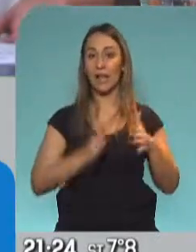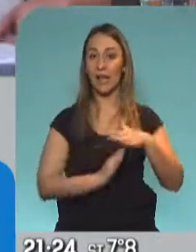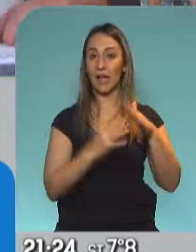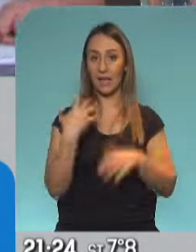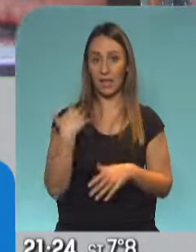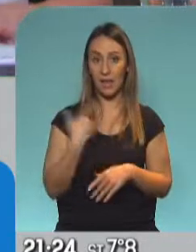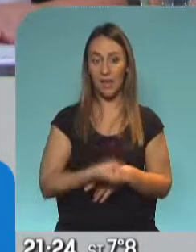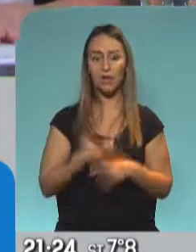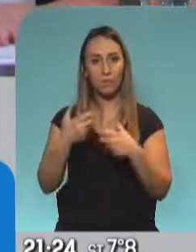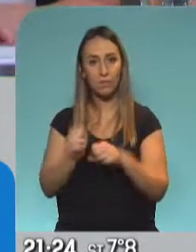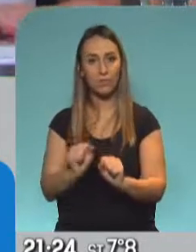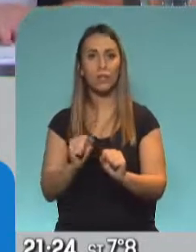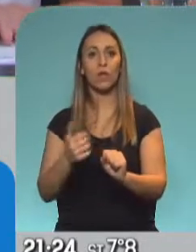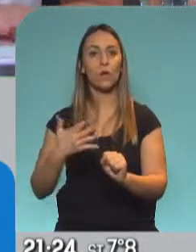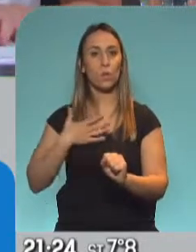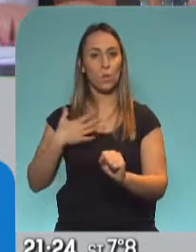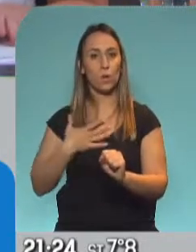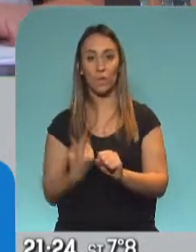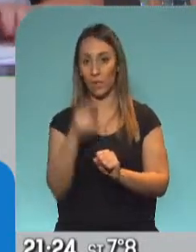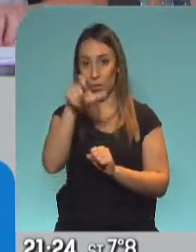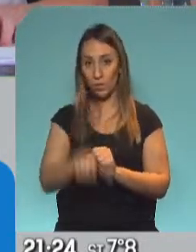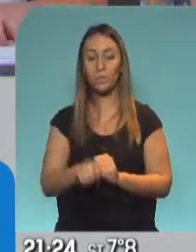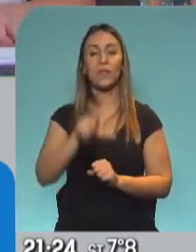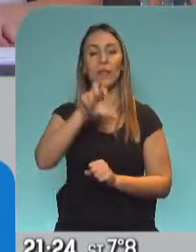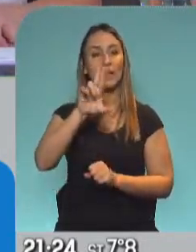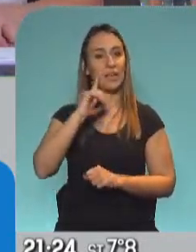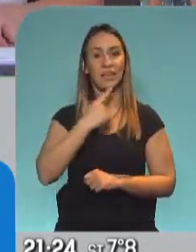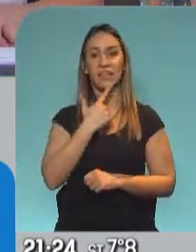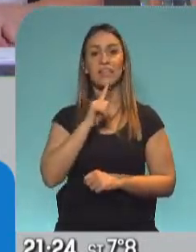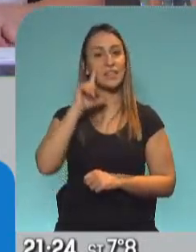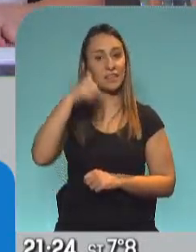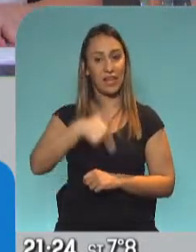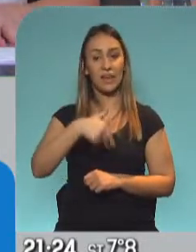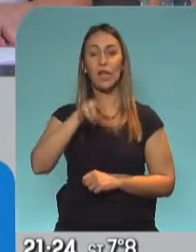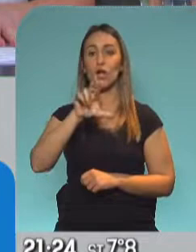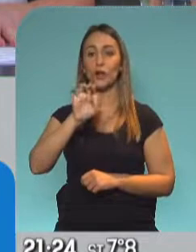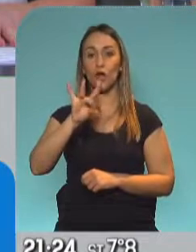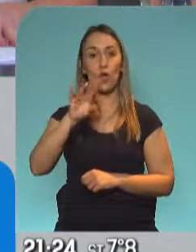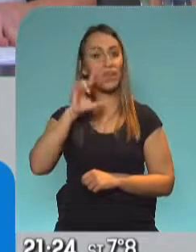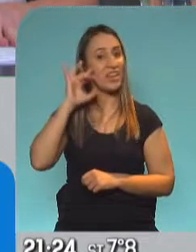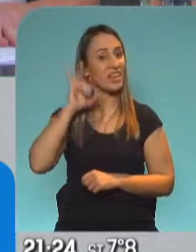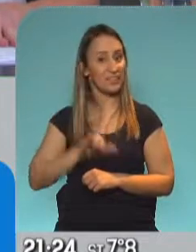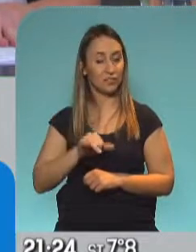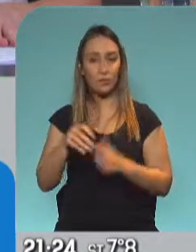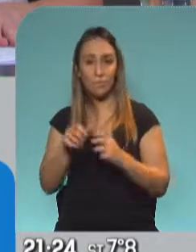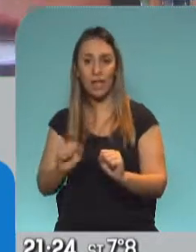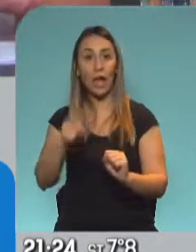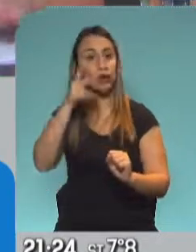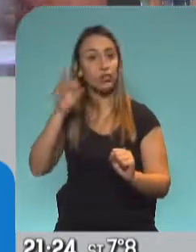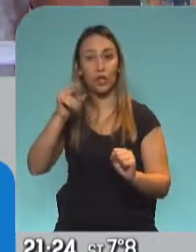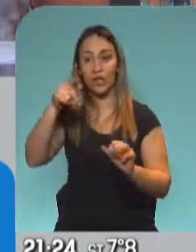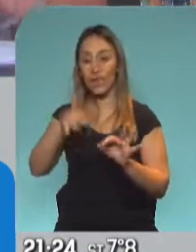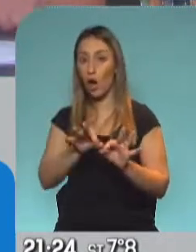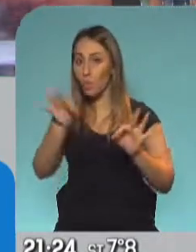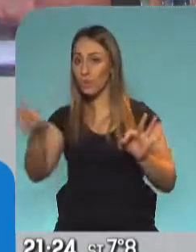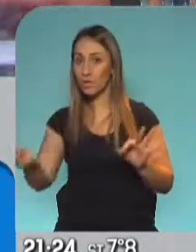identificó restos de uno de ellos, de Cristian Rodríguez, y lo identificó a 800 kilómetros de